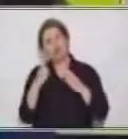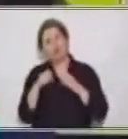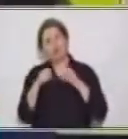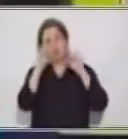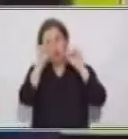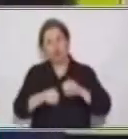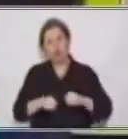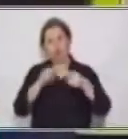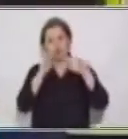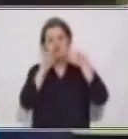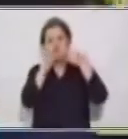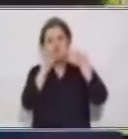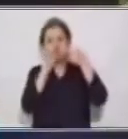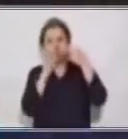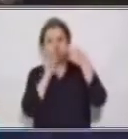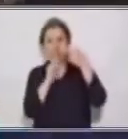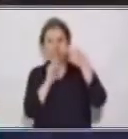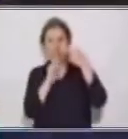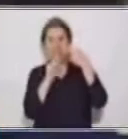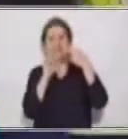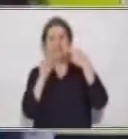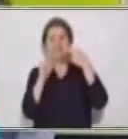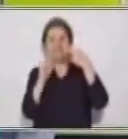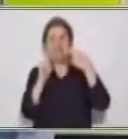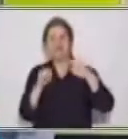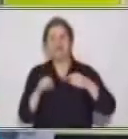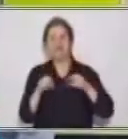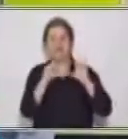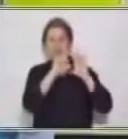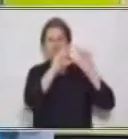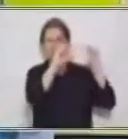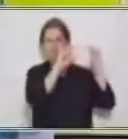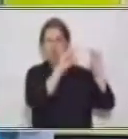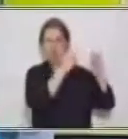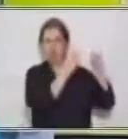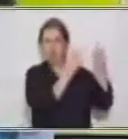dividir esta cantidad por 20.